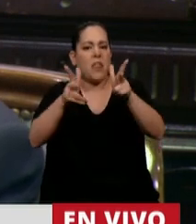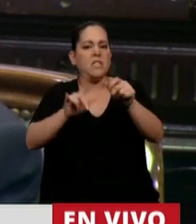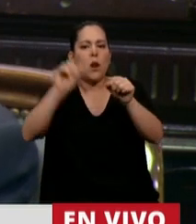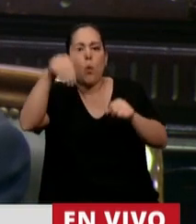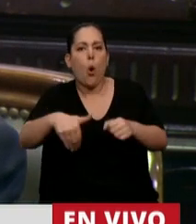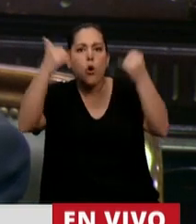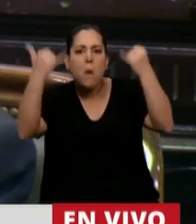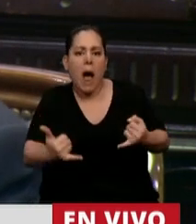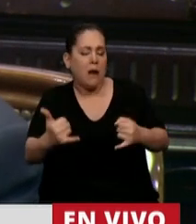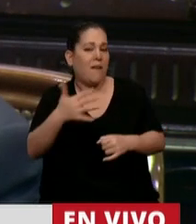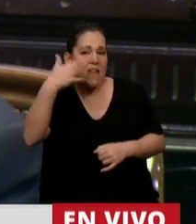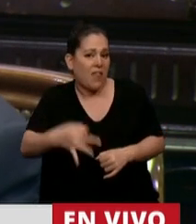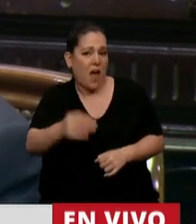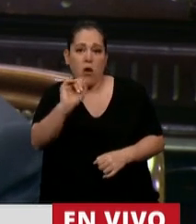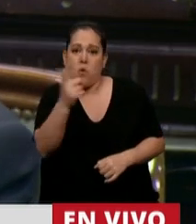hay, porque